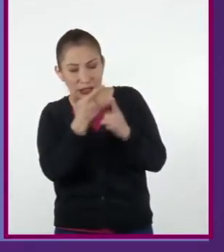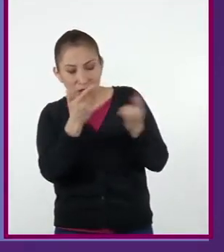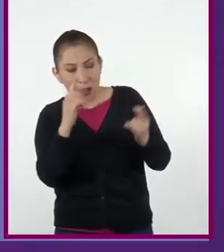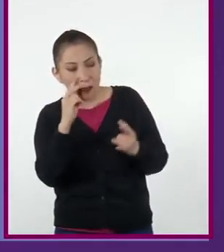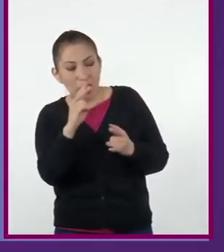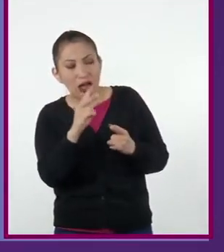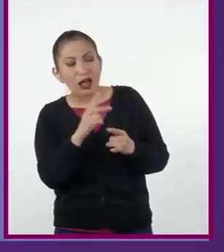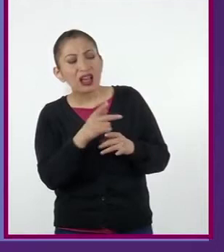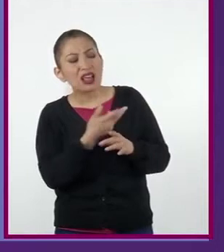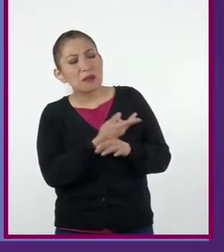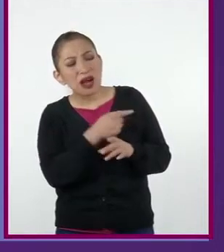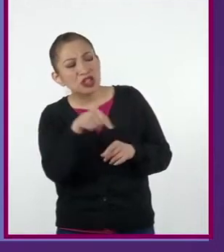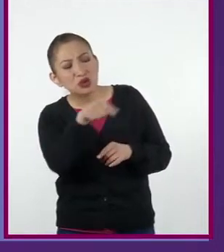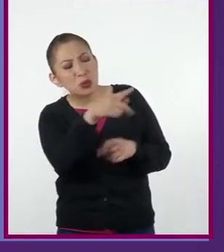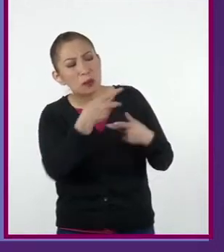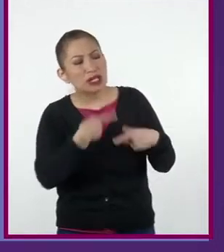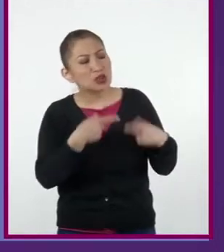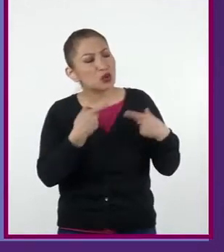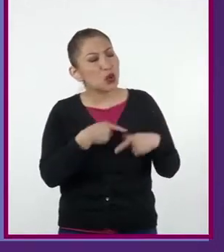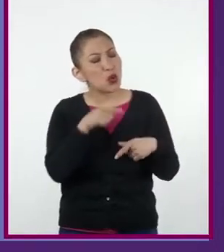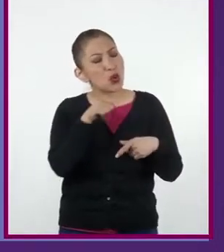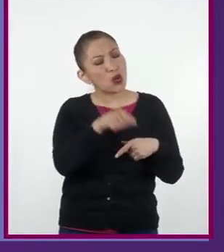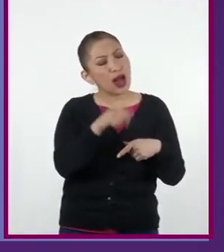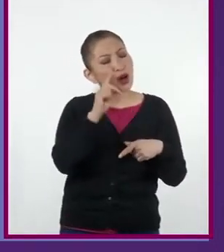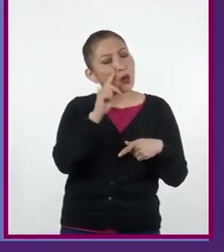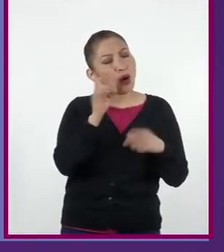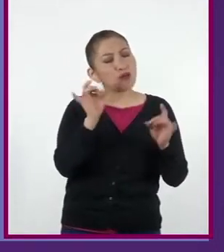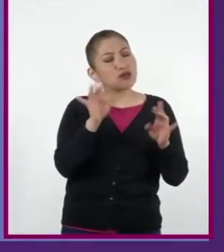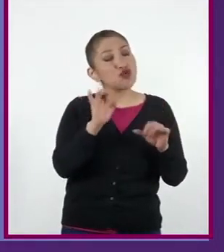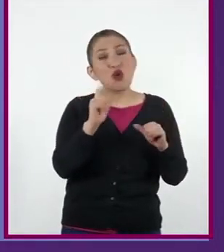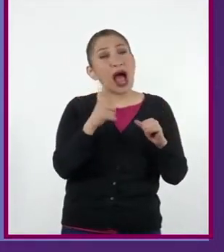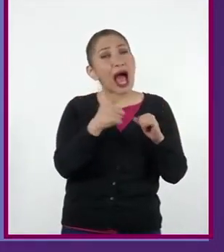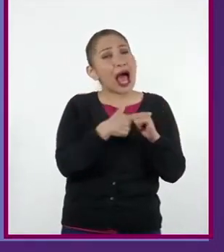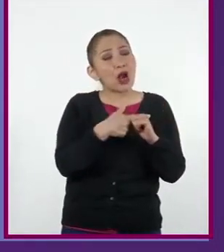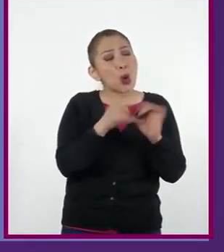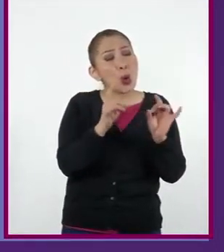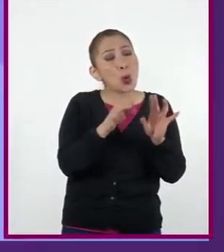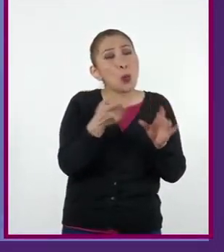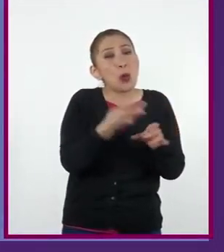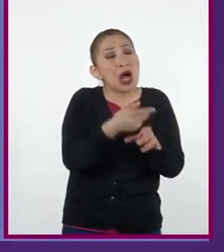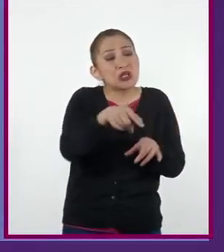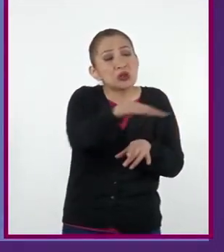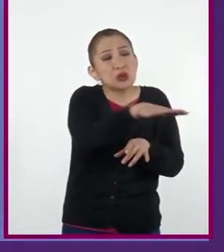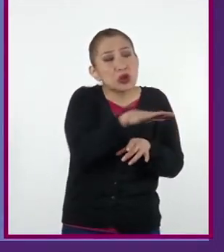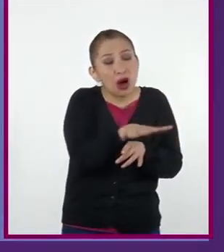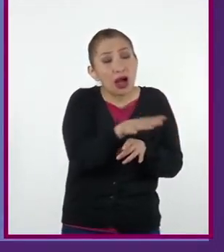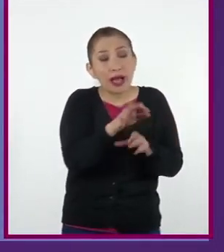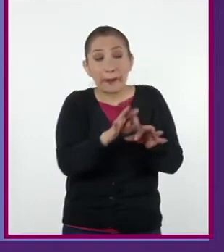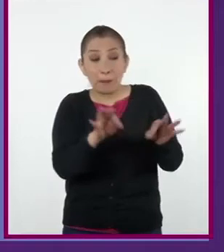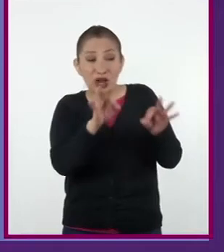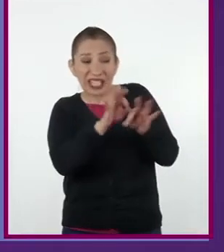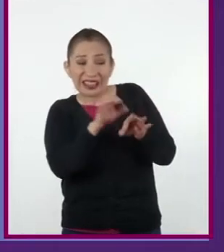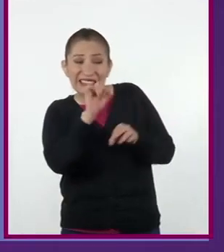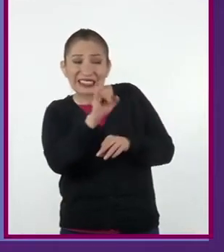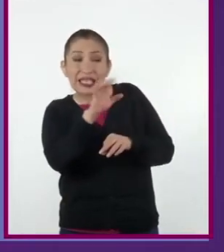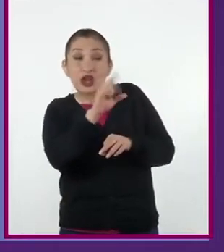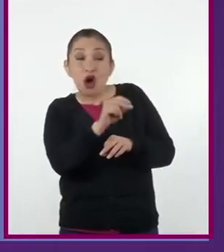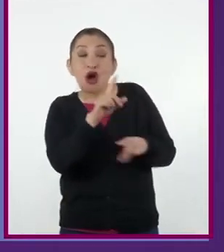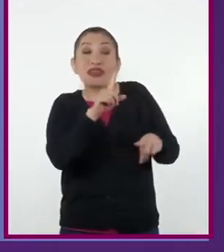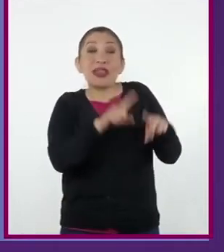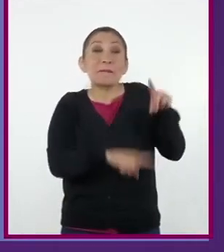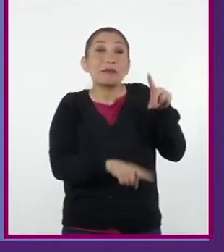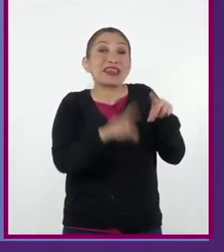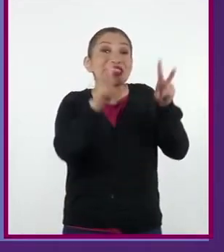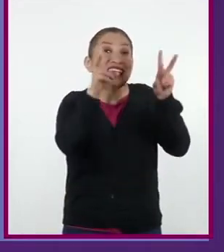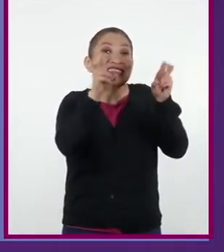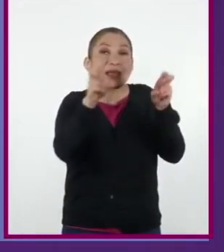y las motivaciones de las personas ante determinada situación. Y la importancia o no del hecho dependerá del